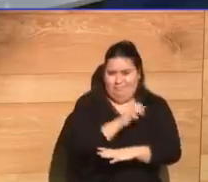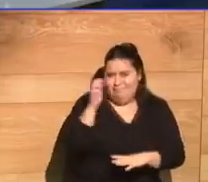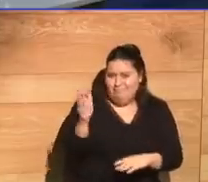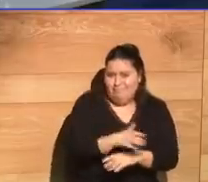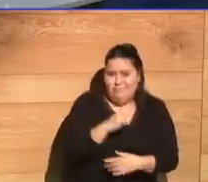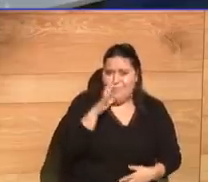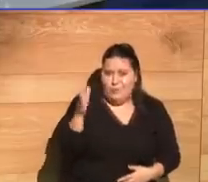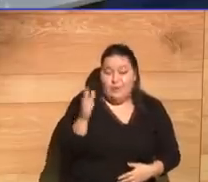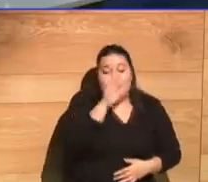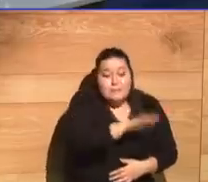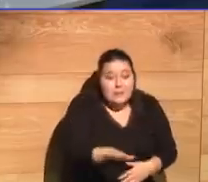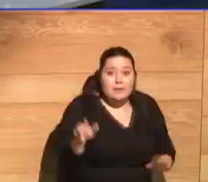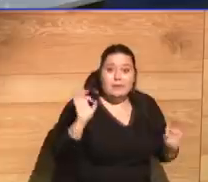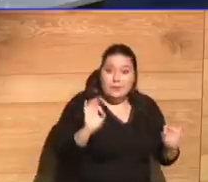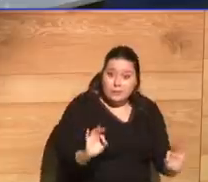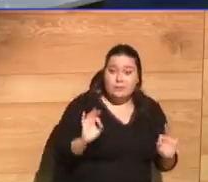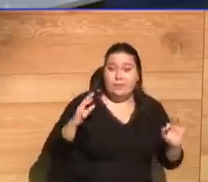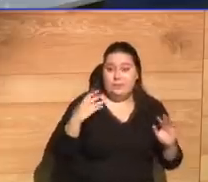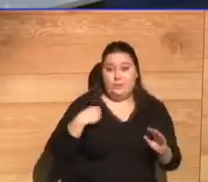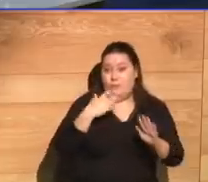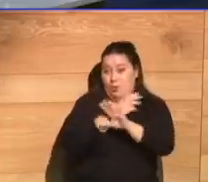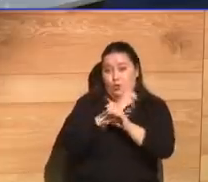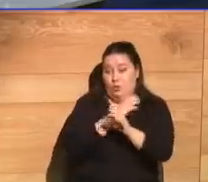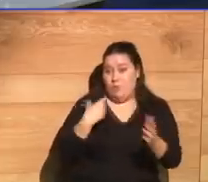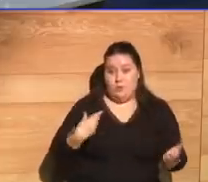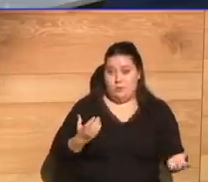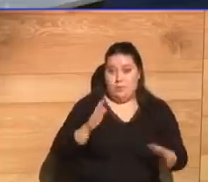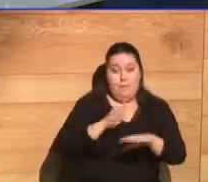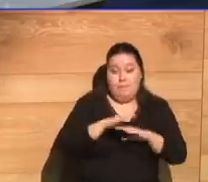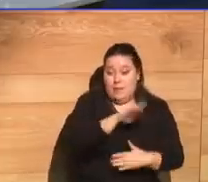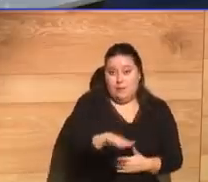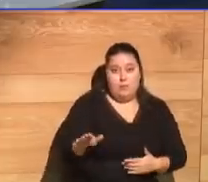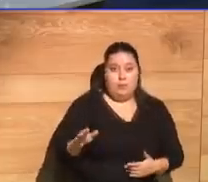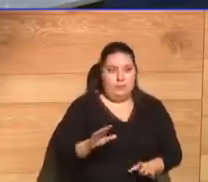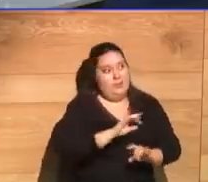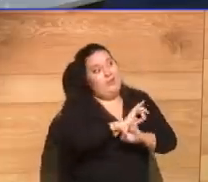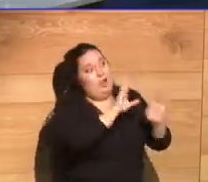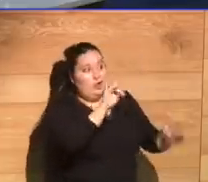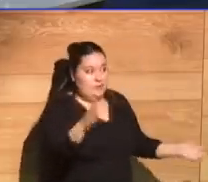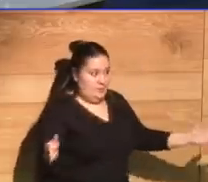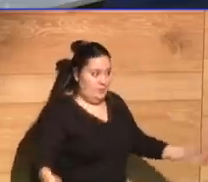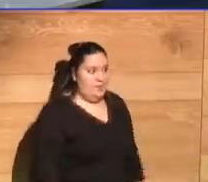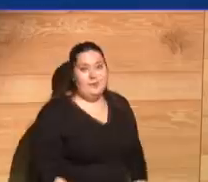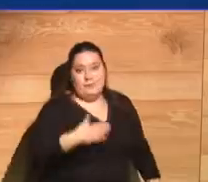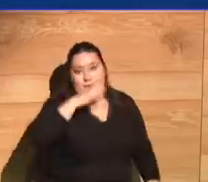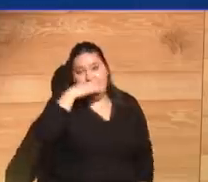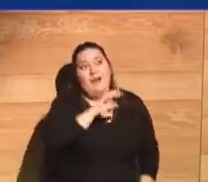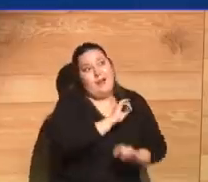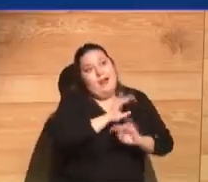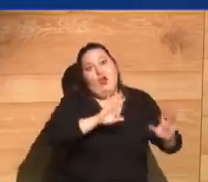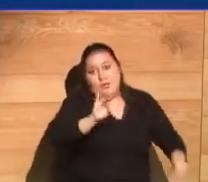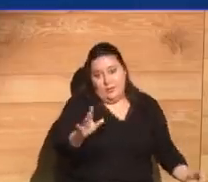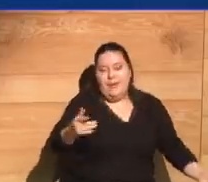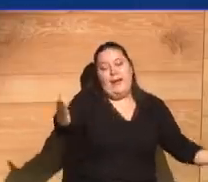Claro, pero es para niños, lo que decíamos con los cómics también en aquel momento. Que yo me acuerdo niños. De mi padre viendo la tele diciendo, claro que sí, claro que sí. Claro que